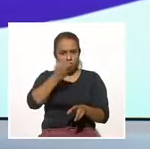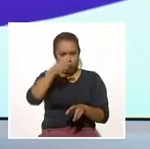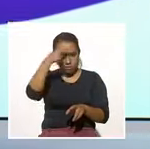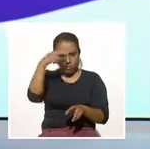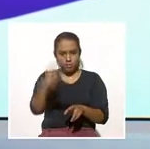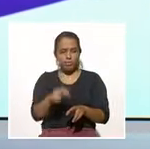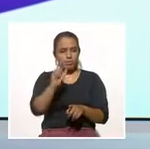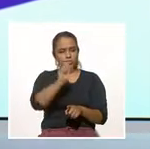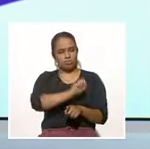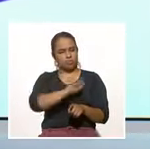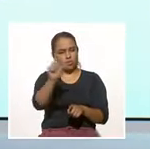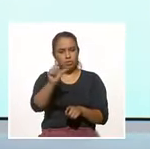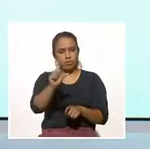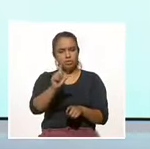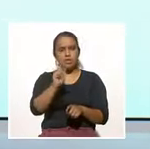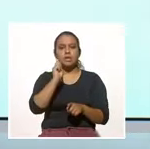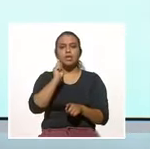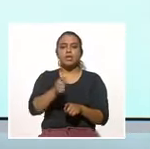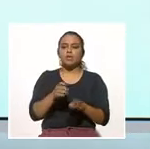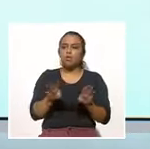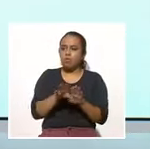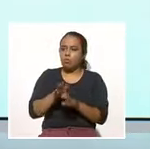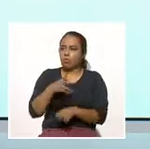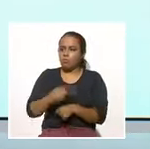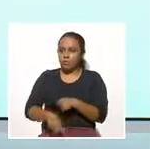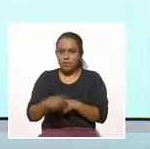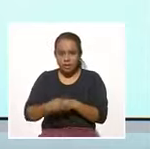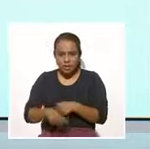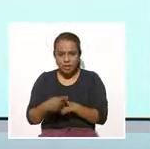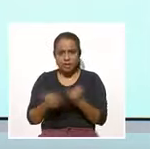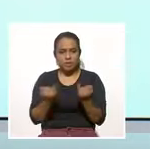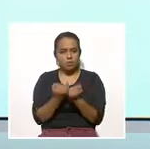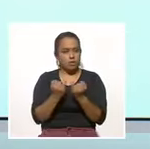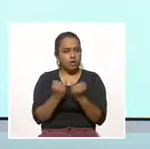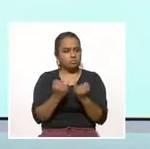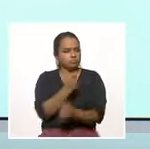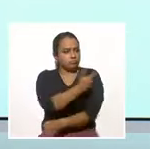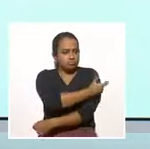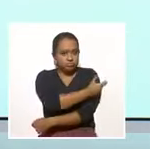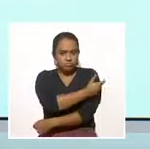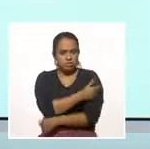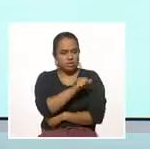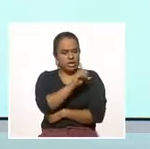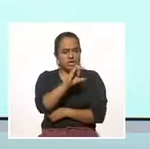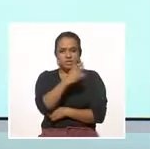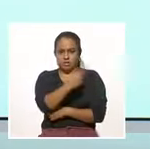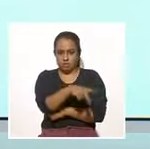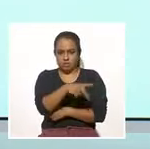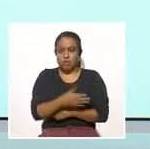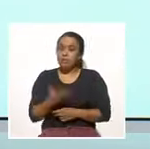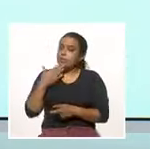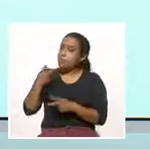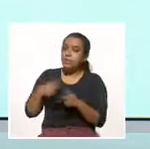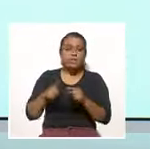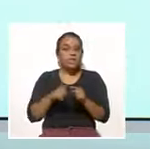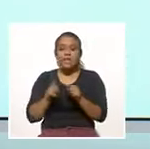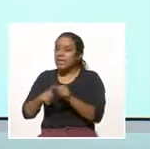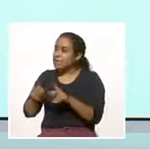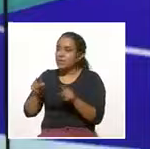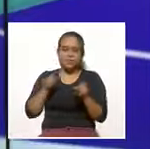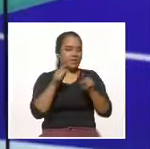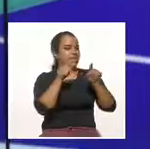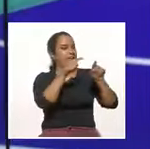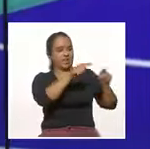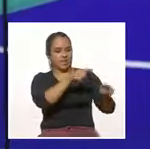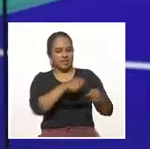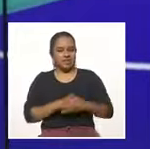Mexicano de Profesionales en Gestión de Riesgos y Protección Civil, AC. Así que, bienvenido, ¿dónde estás? ¿Dónde está? Guillermo,